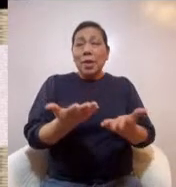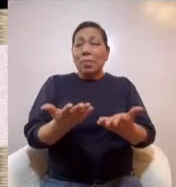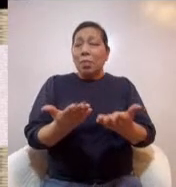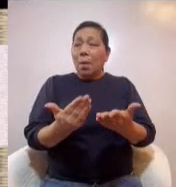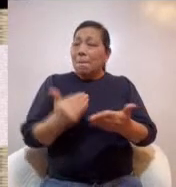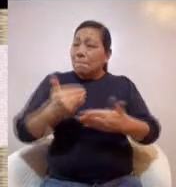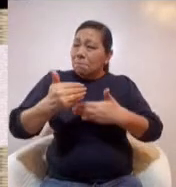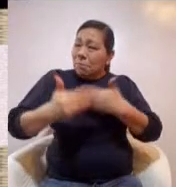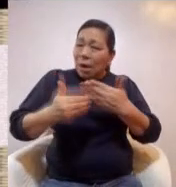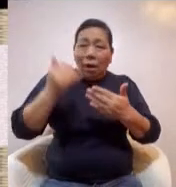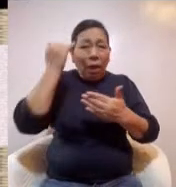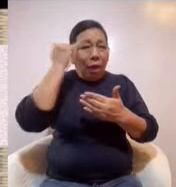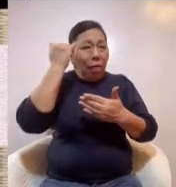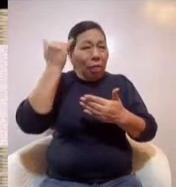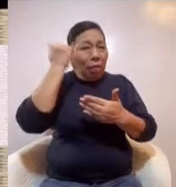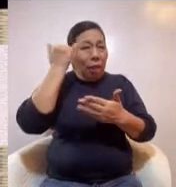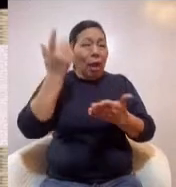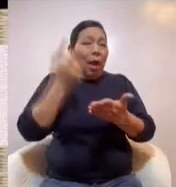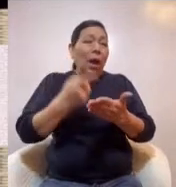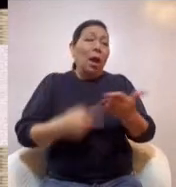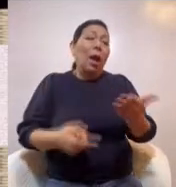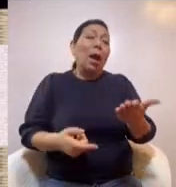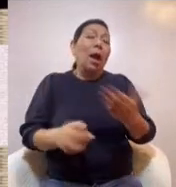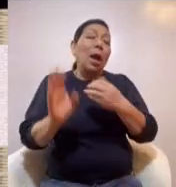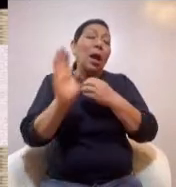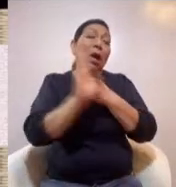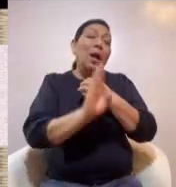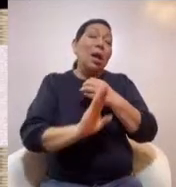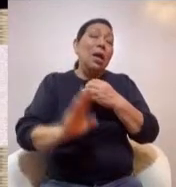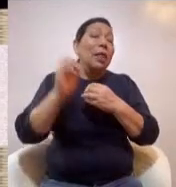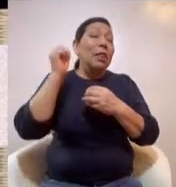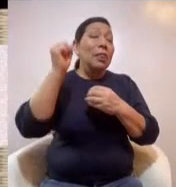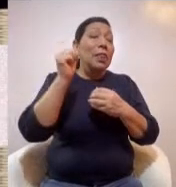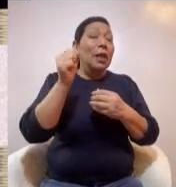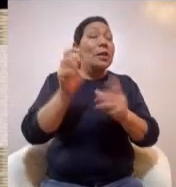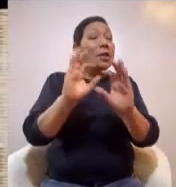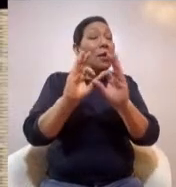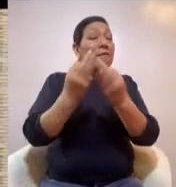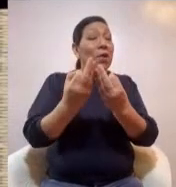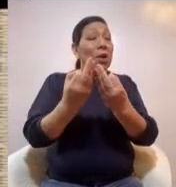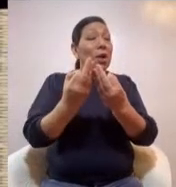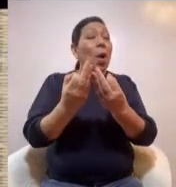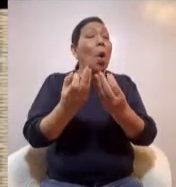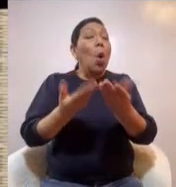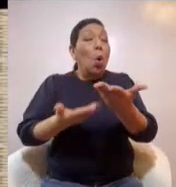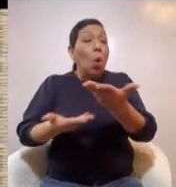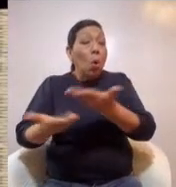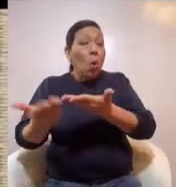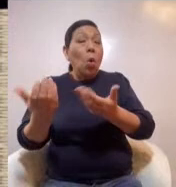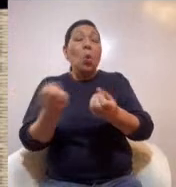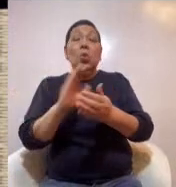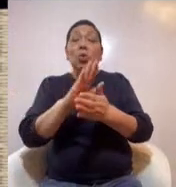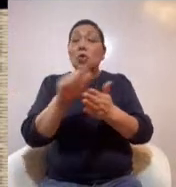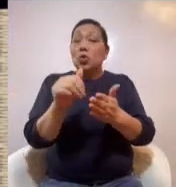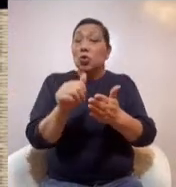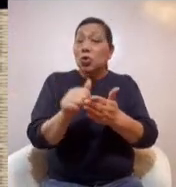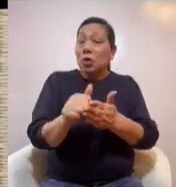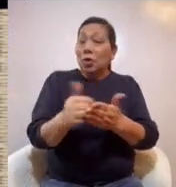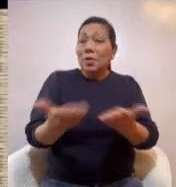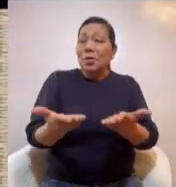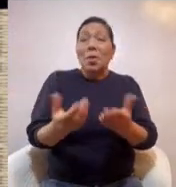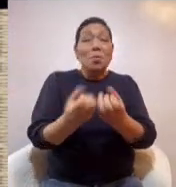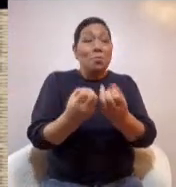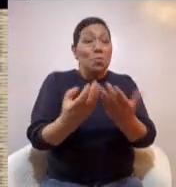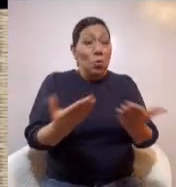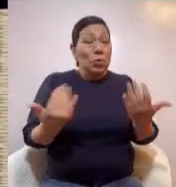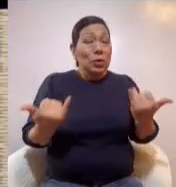un poco más la idea de garantizar los derechos de la familia como un colectivo, como un todo, y